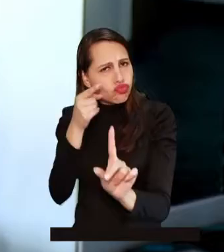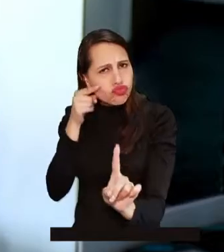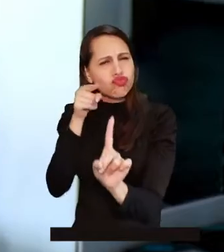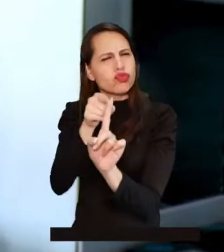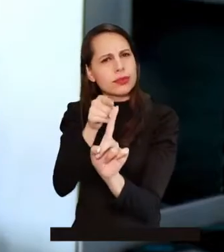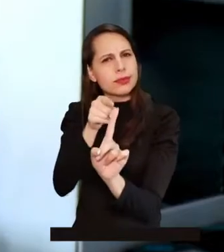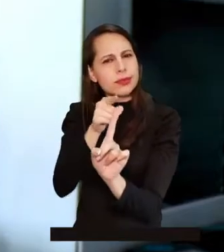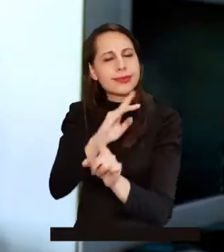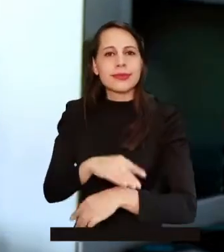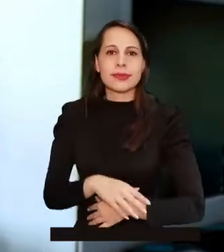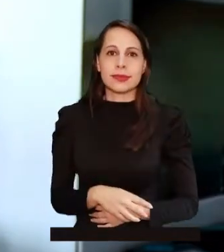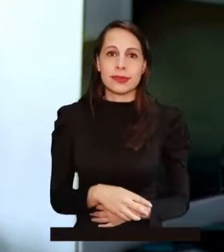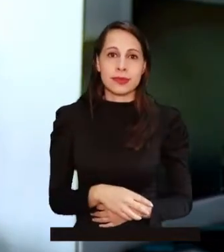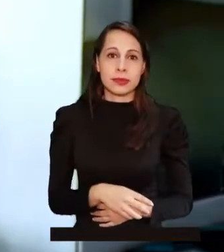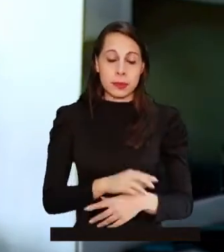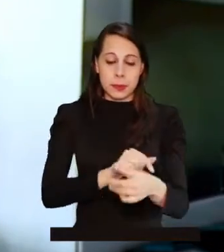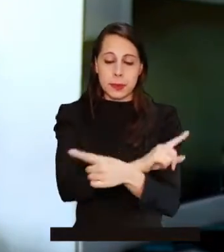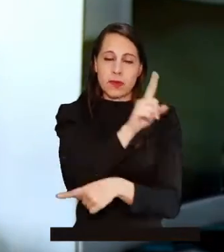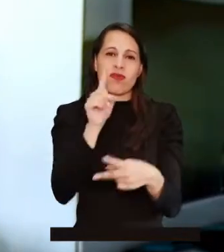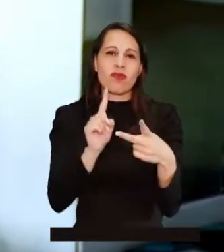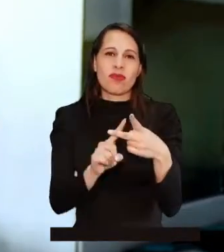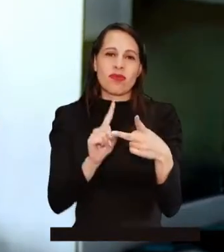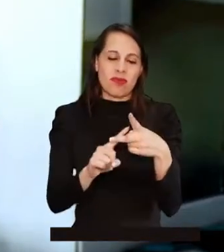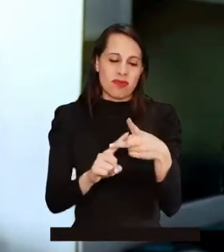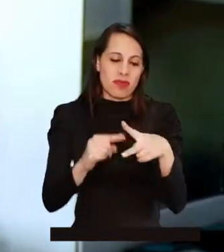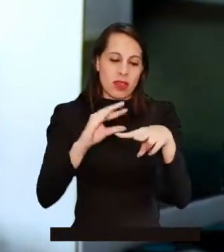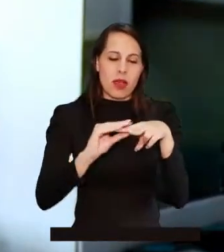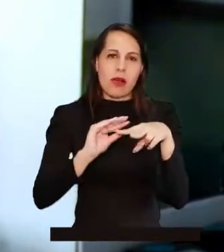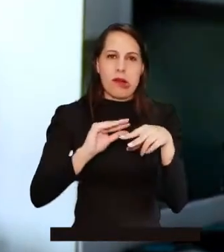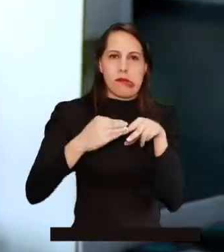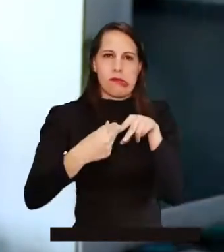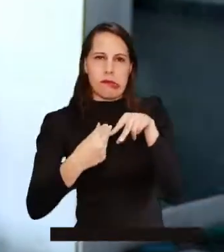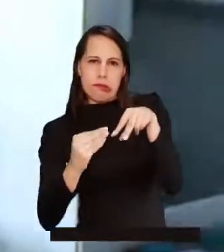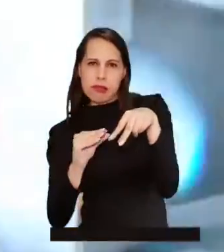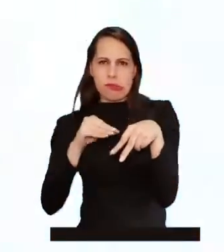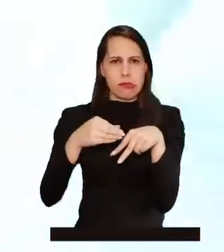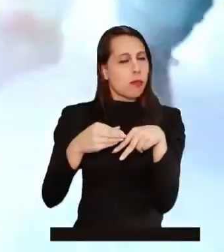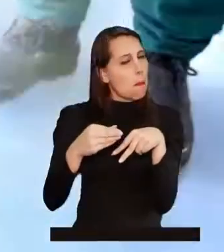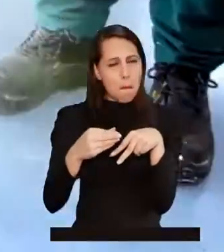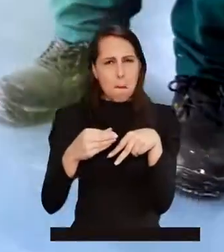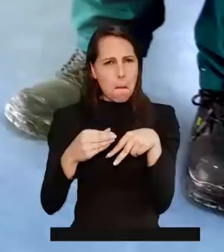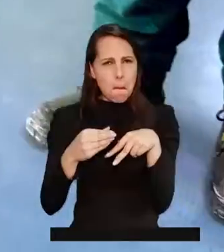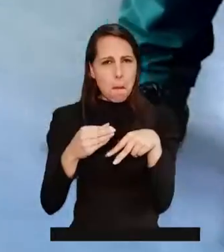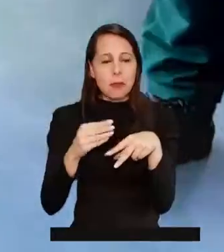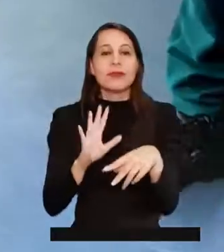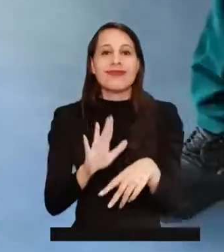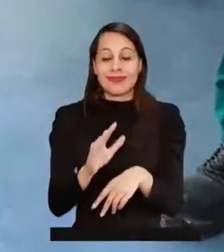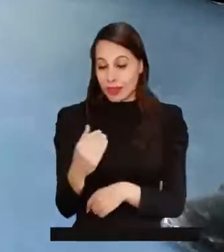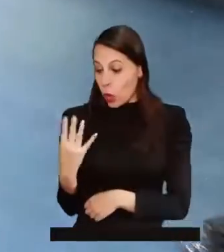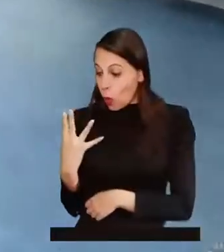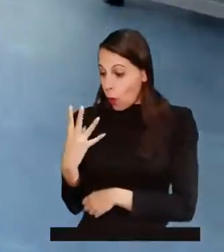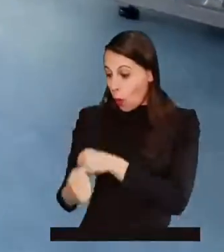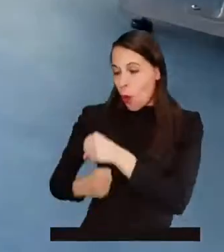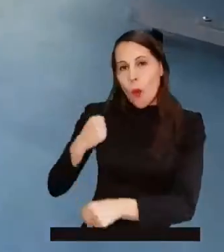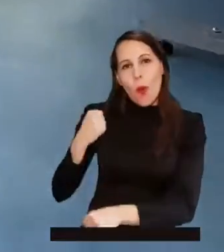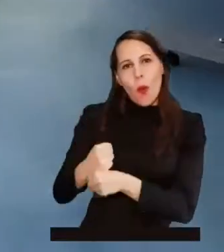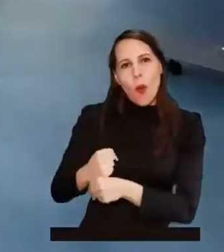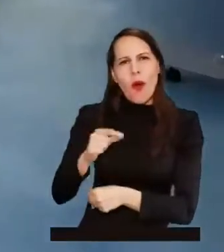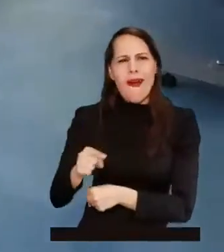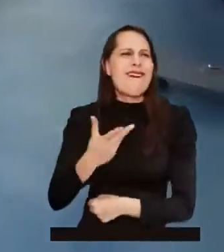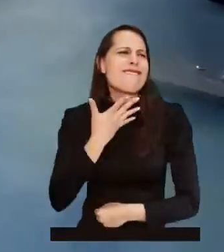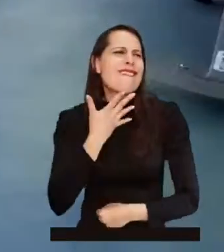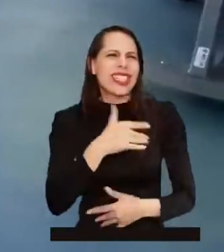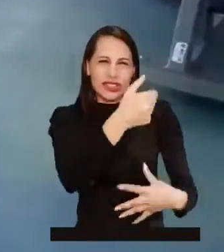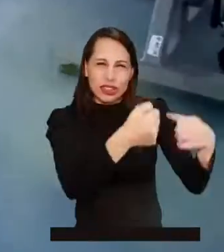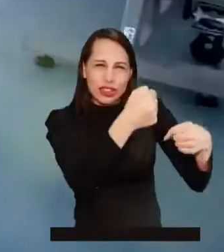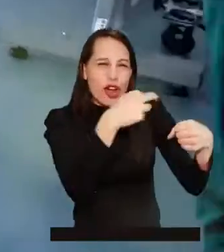Esa es la idea. Y la otra es que no cree deformidades o retracciones. A sus 4 años, Brian, fan del